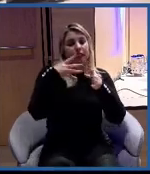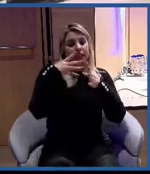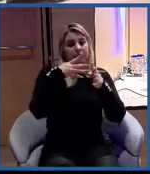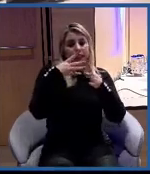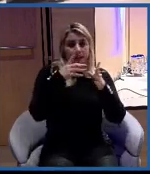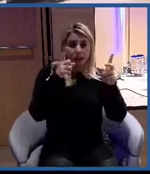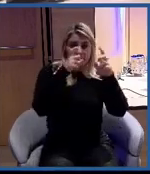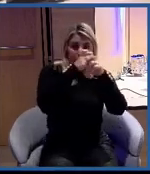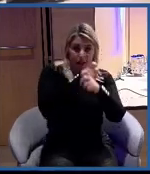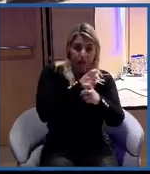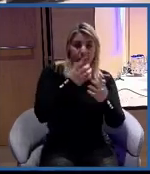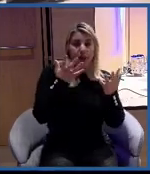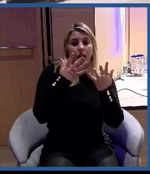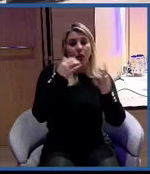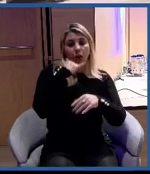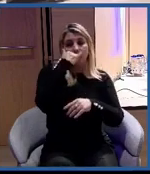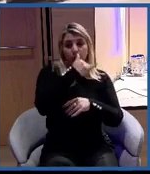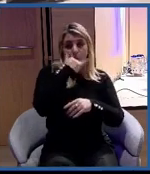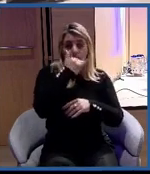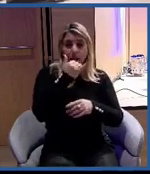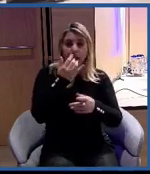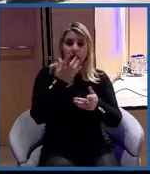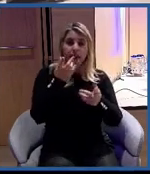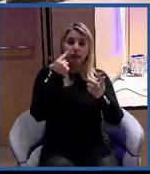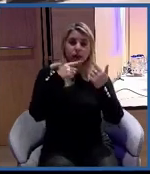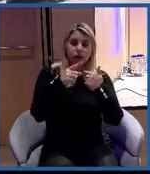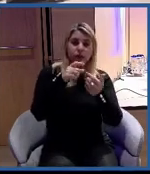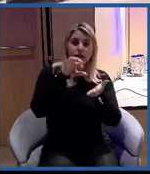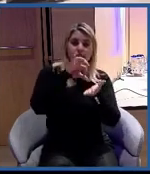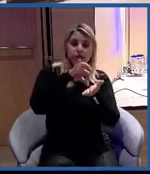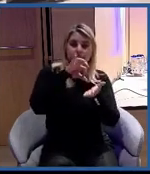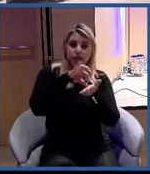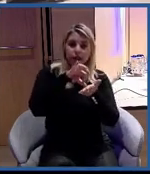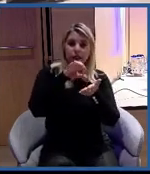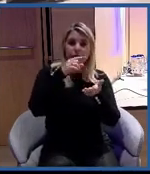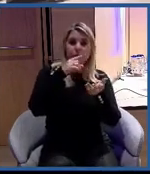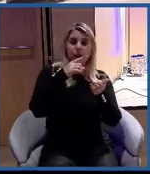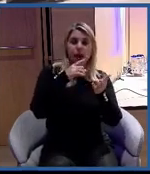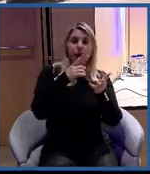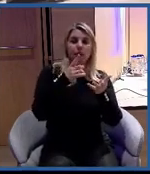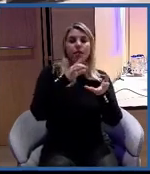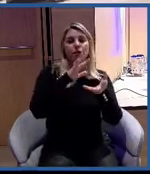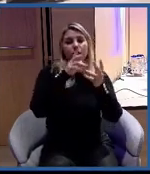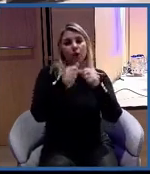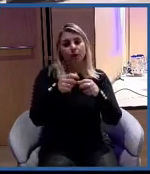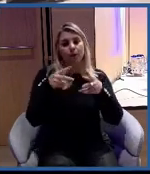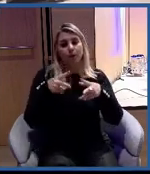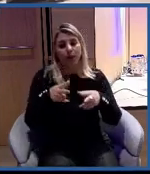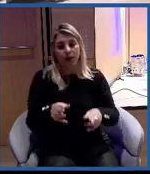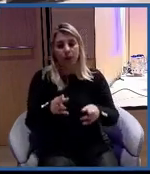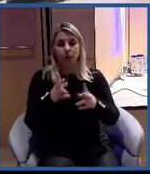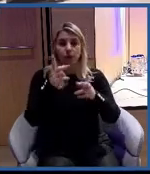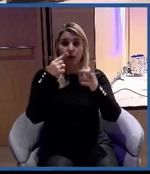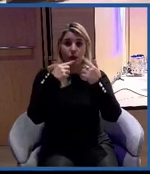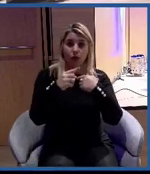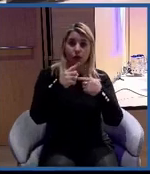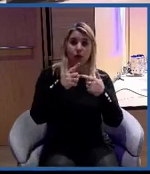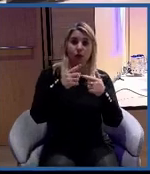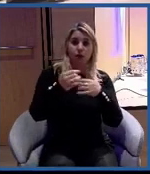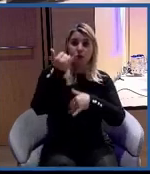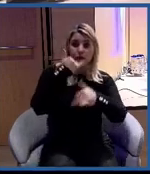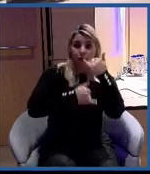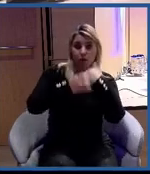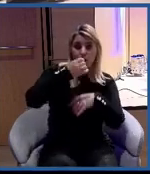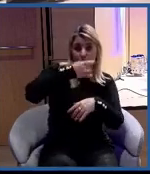que ahora les voy a contar y sistematizamos una metodología también Buscamos que sean Fuentes oficiales